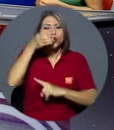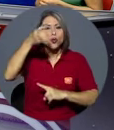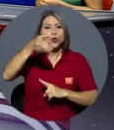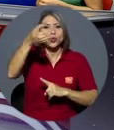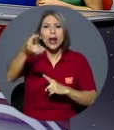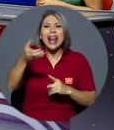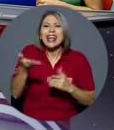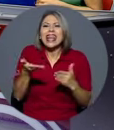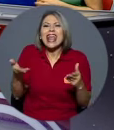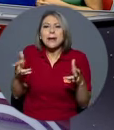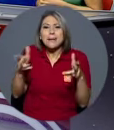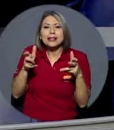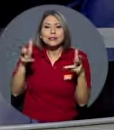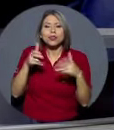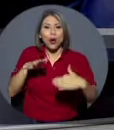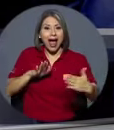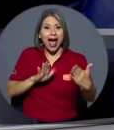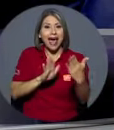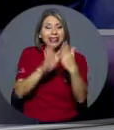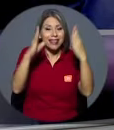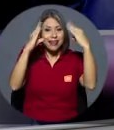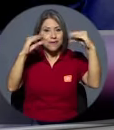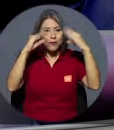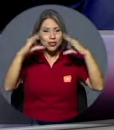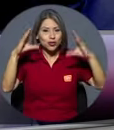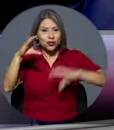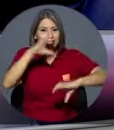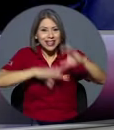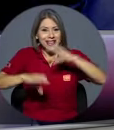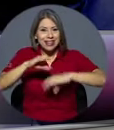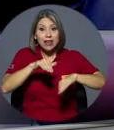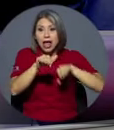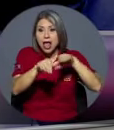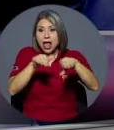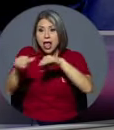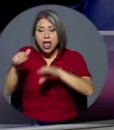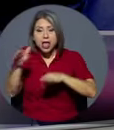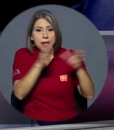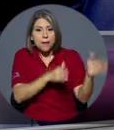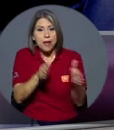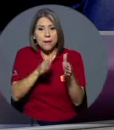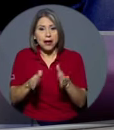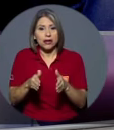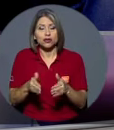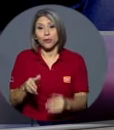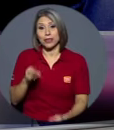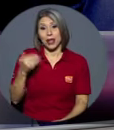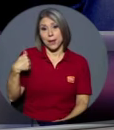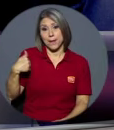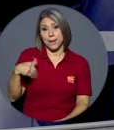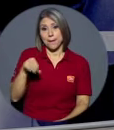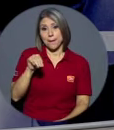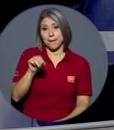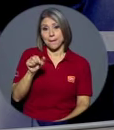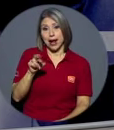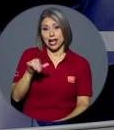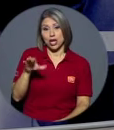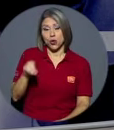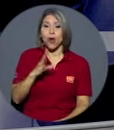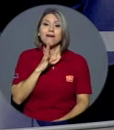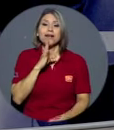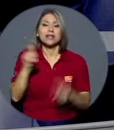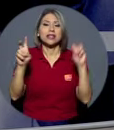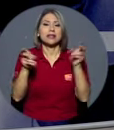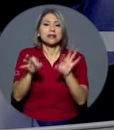información científica, ¿verdad? Que es importante, y el llamado a prepararnos. Y Marino hablaba de un tema muy importante que